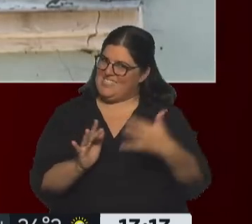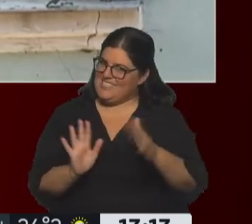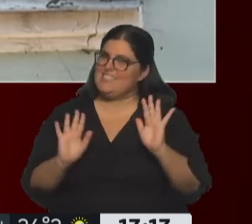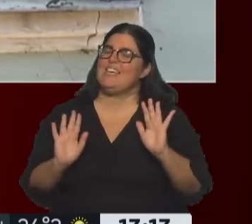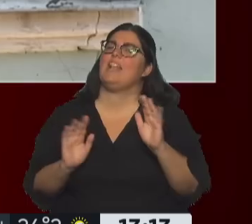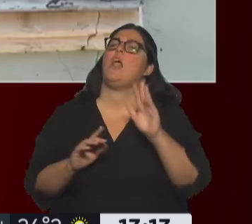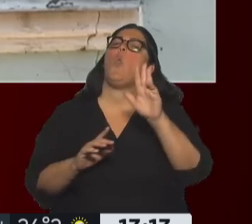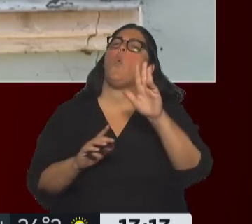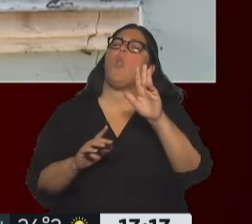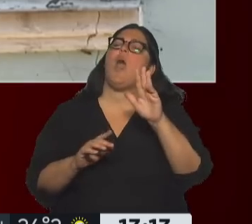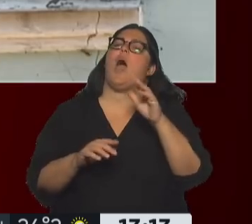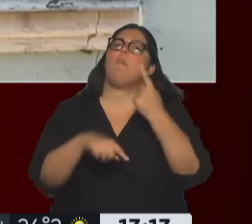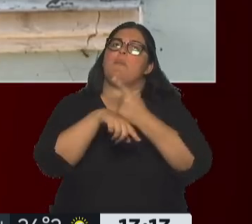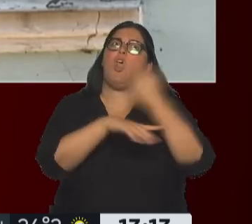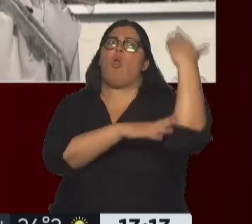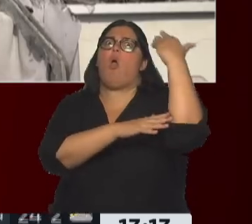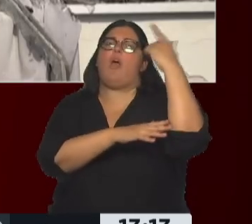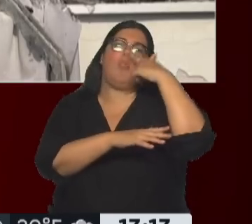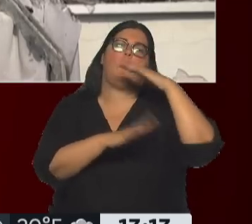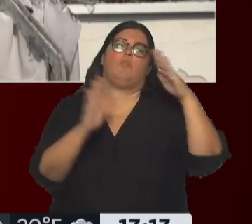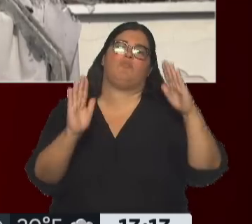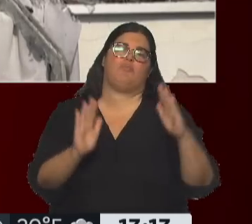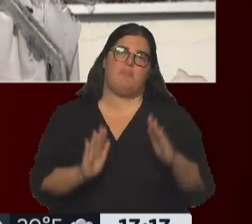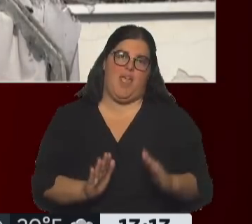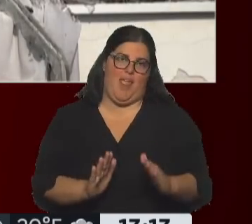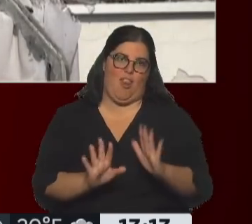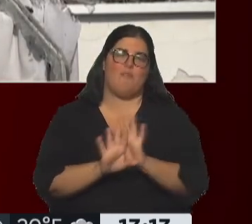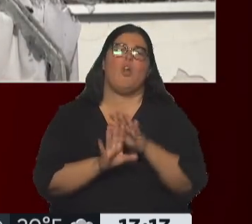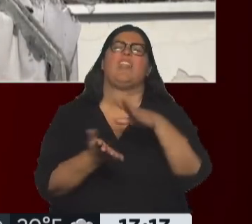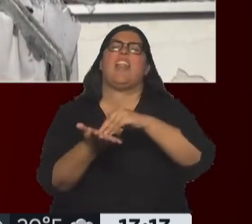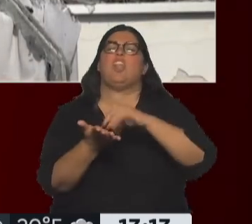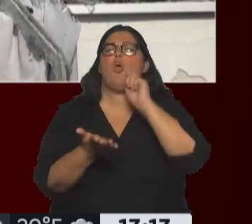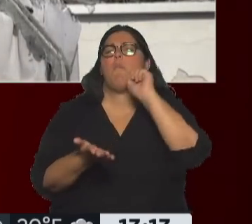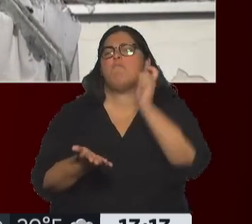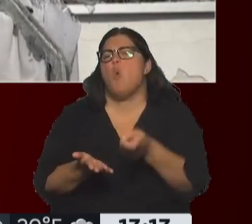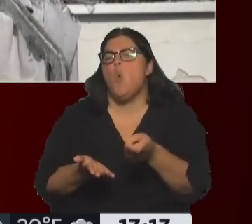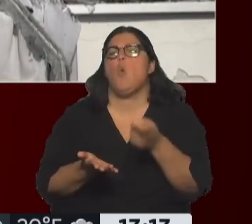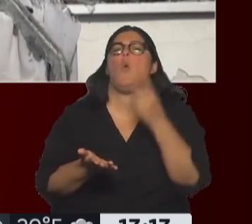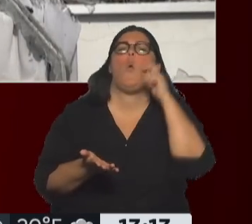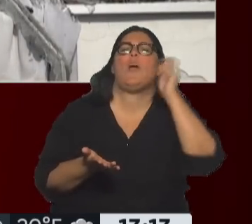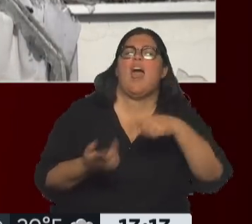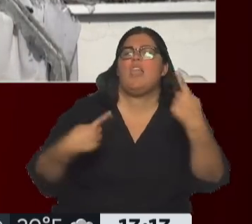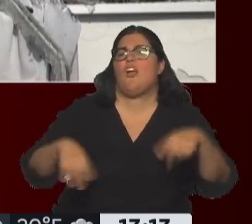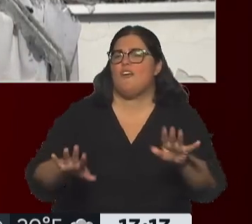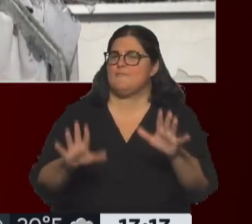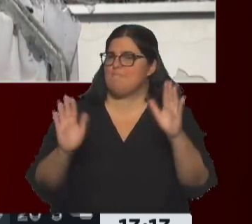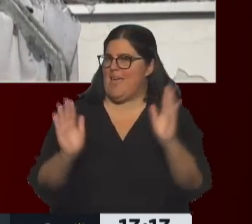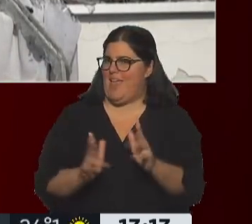bajó también un poco el discurso, lo que venía diciendo, hablando de la violación de la territorialidad en Ucrania y demás. Me